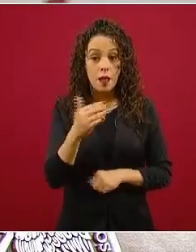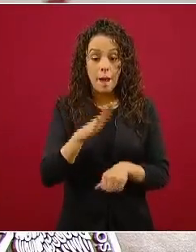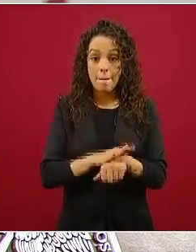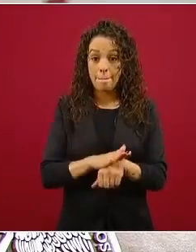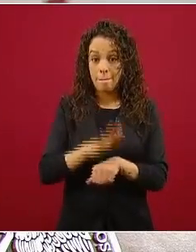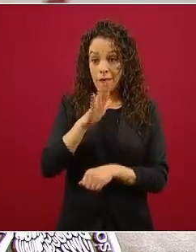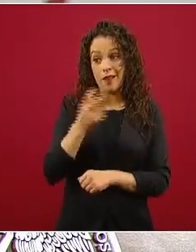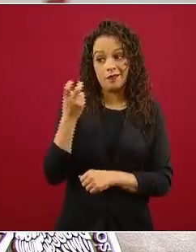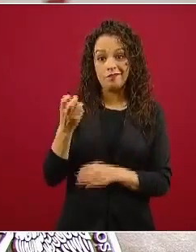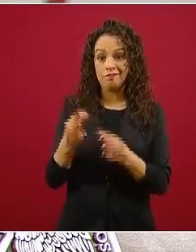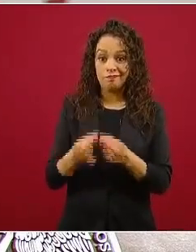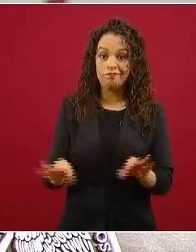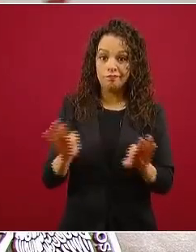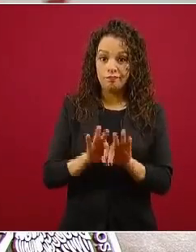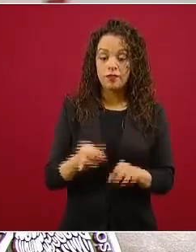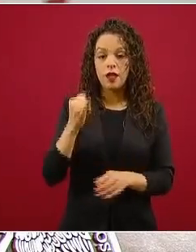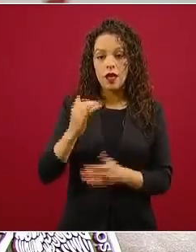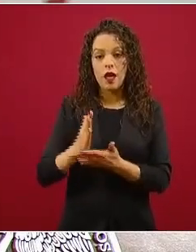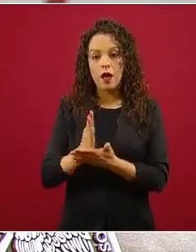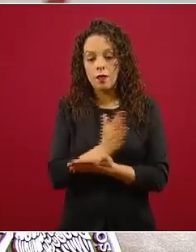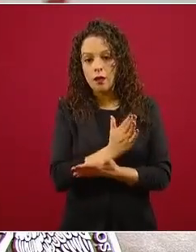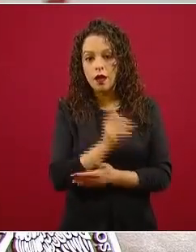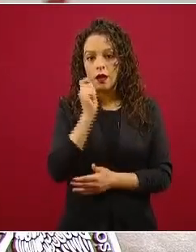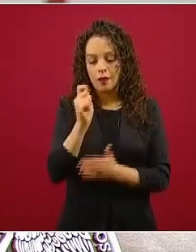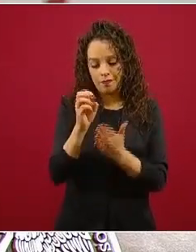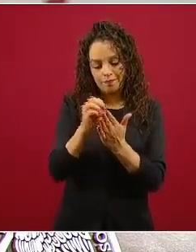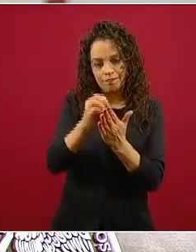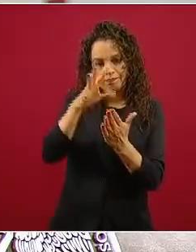y se va a registrar